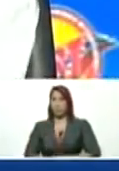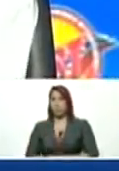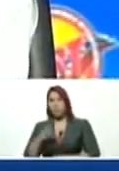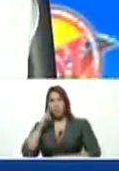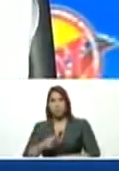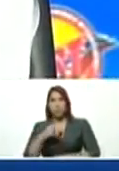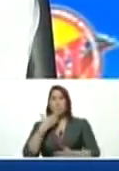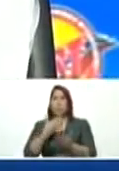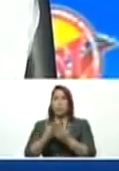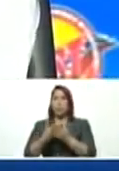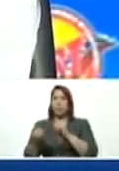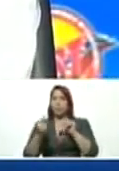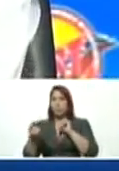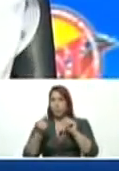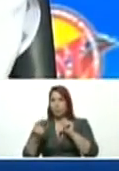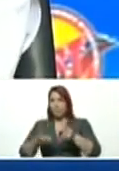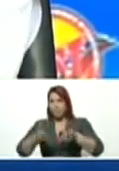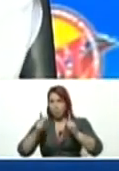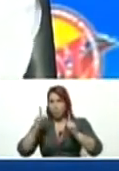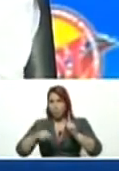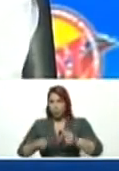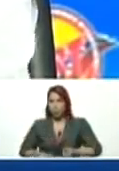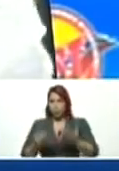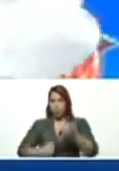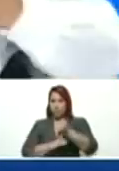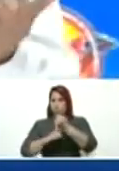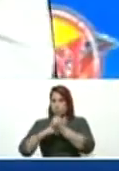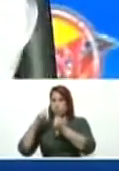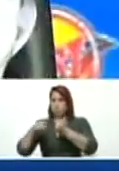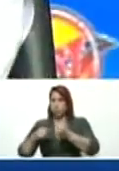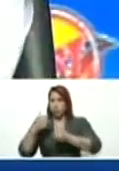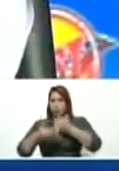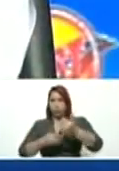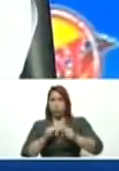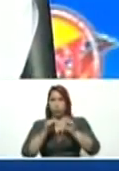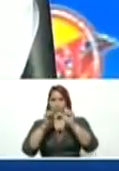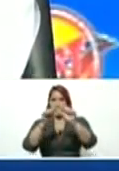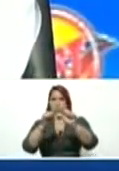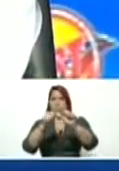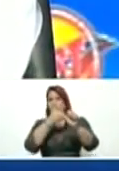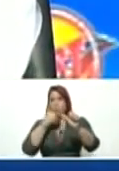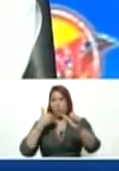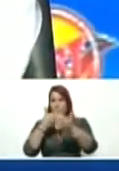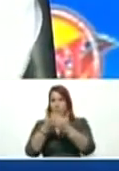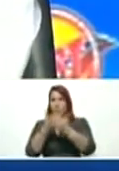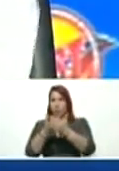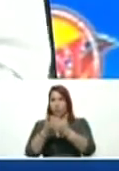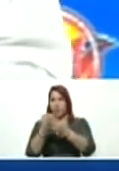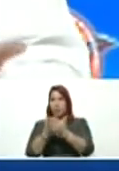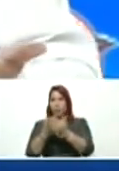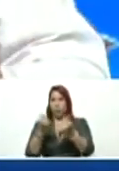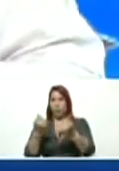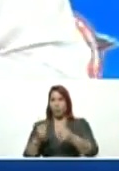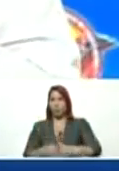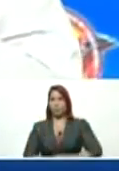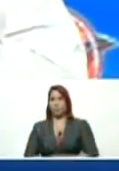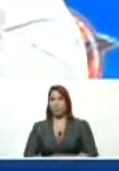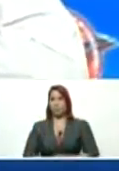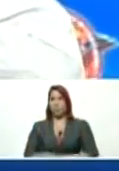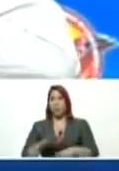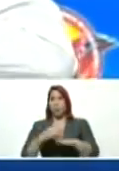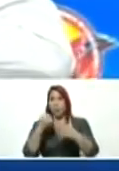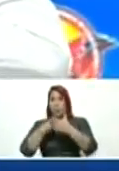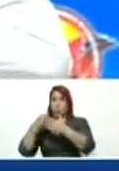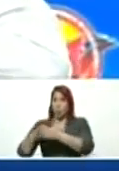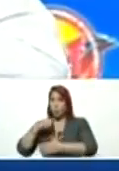en el debate que van a permitir darle sustentabilidad en el tiempo y mejorar esas propuestas económicas por supuesto porque la lucha